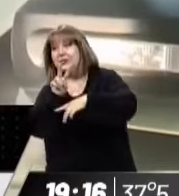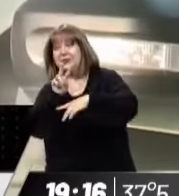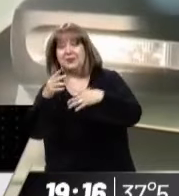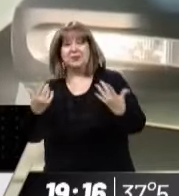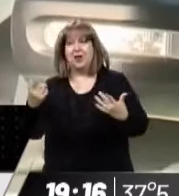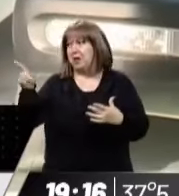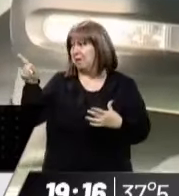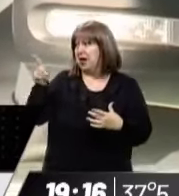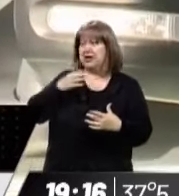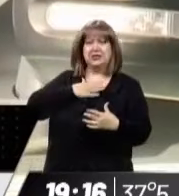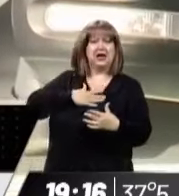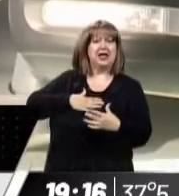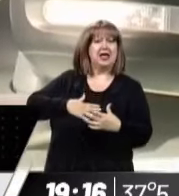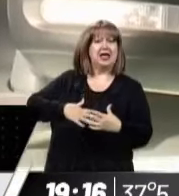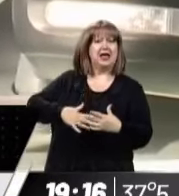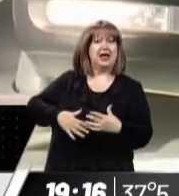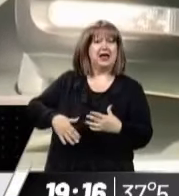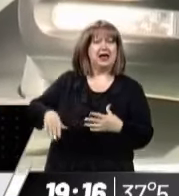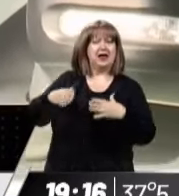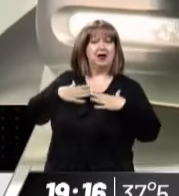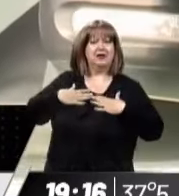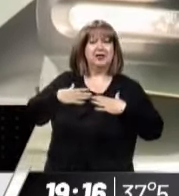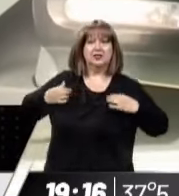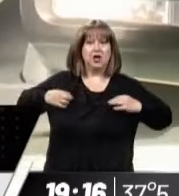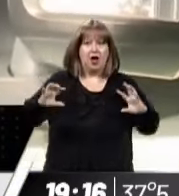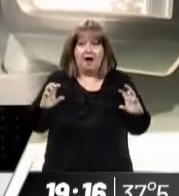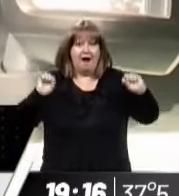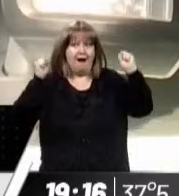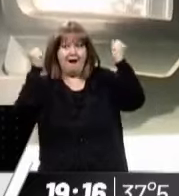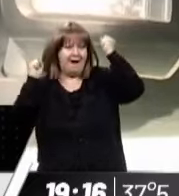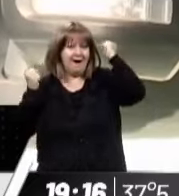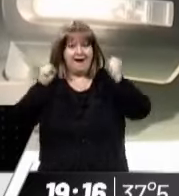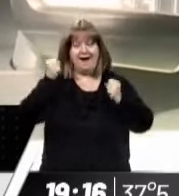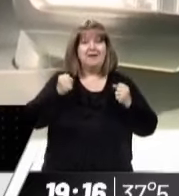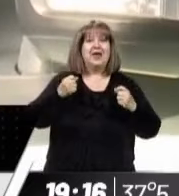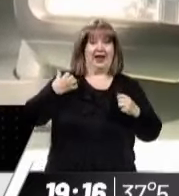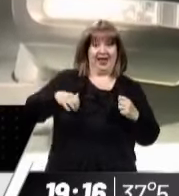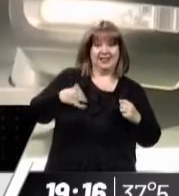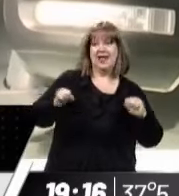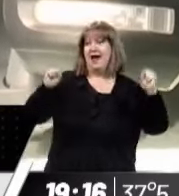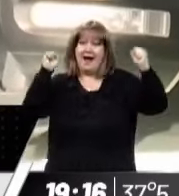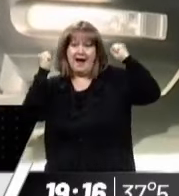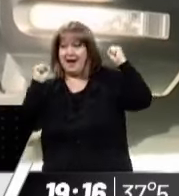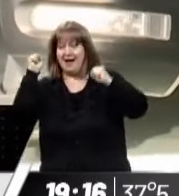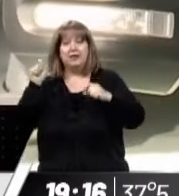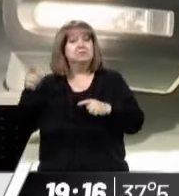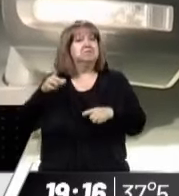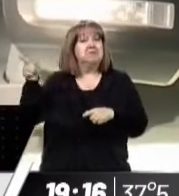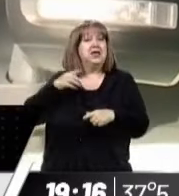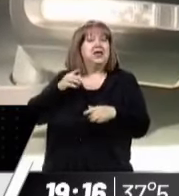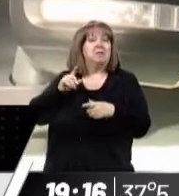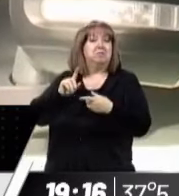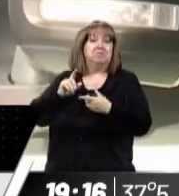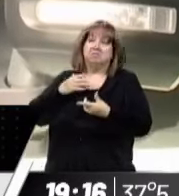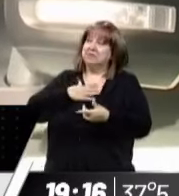Sí, totalmente, es mucho más tranquilo. Nosotros somos más eufóricos, ponemos mucho más emoción. Pero Tomás, más